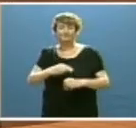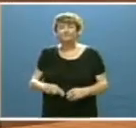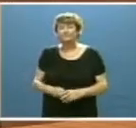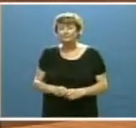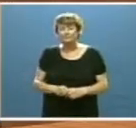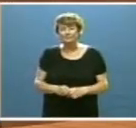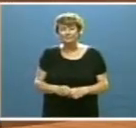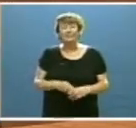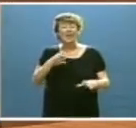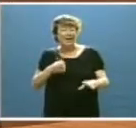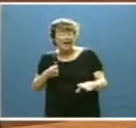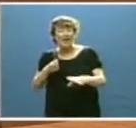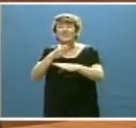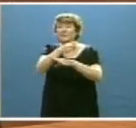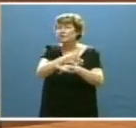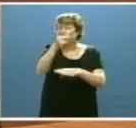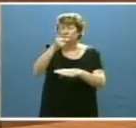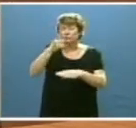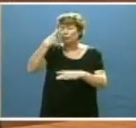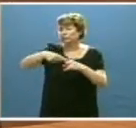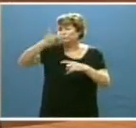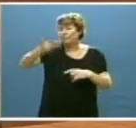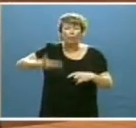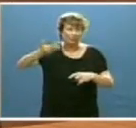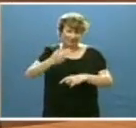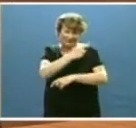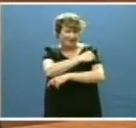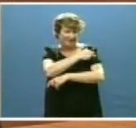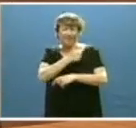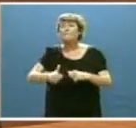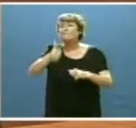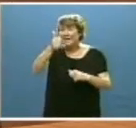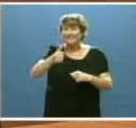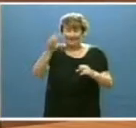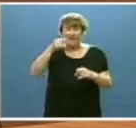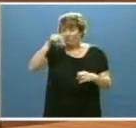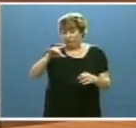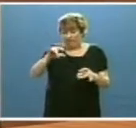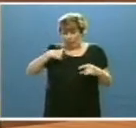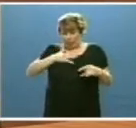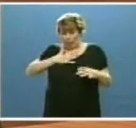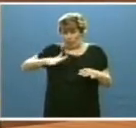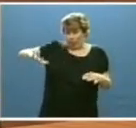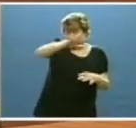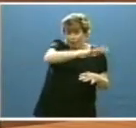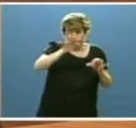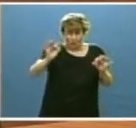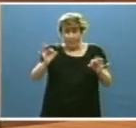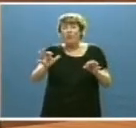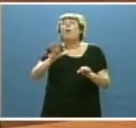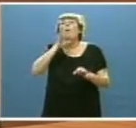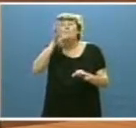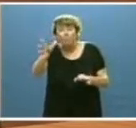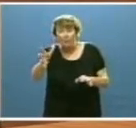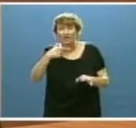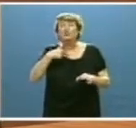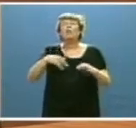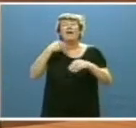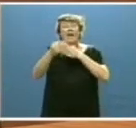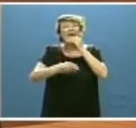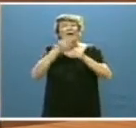la accesibilidad es un factor clave en sanidad y más aún en un territorio como el nuestro por eso vamos a mantener la